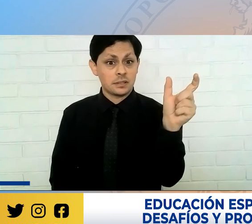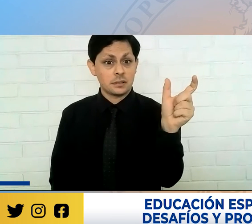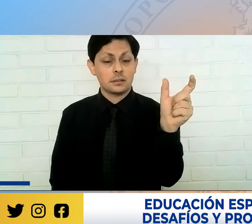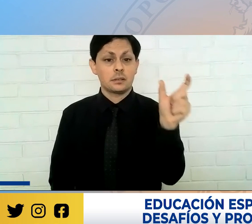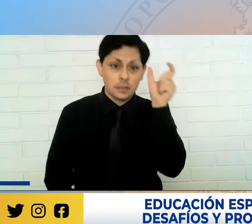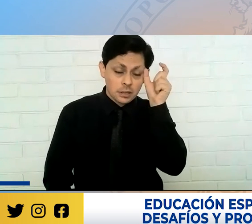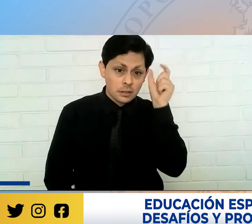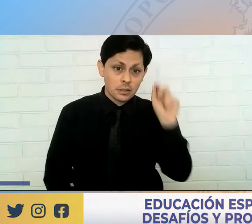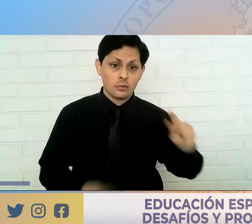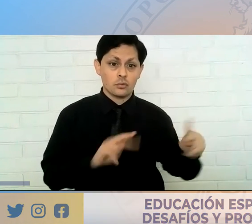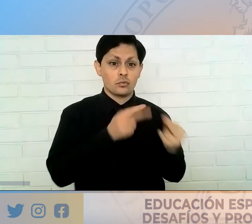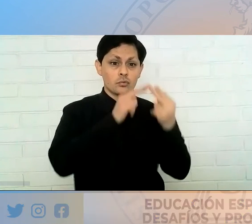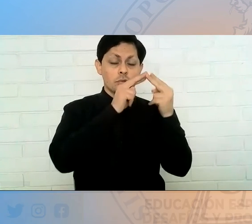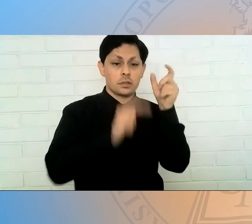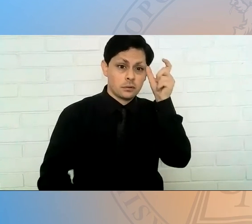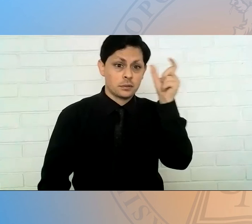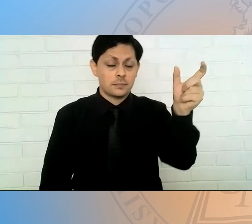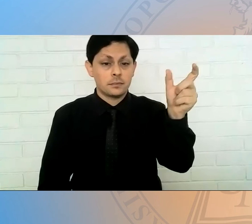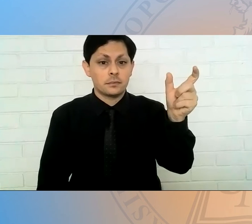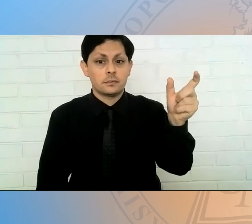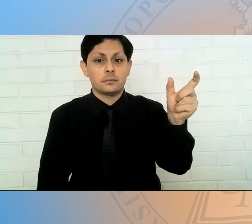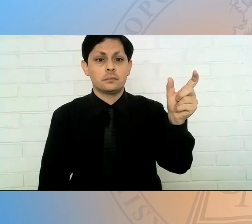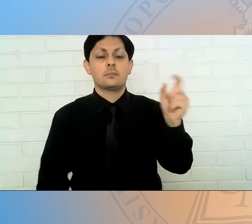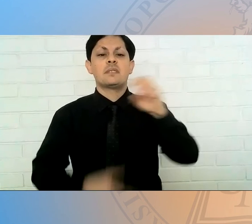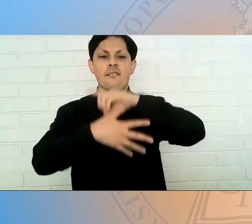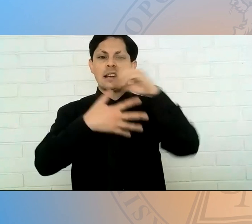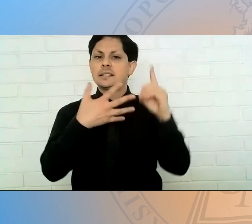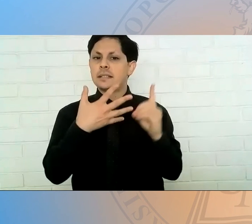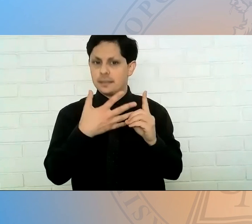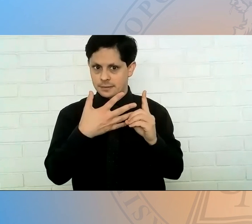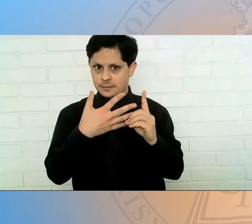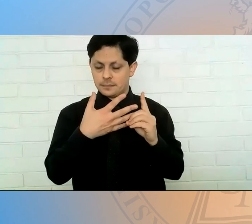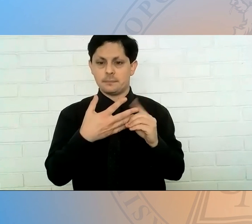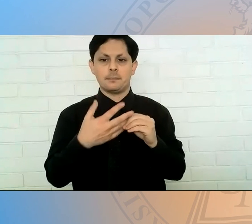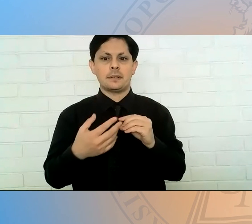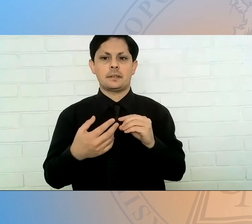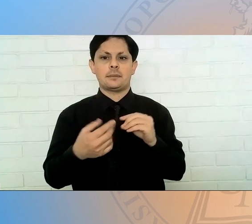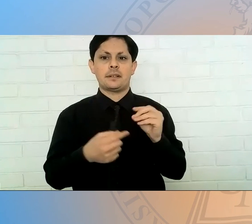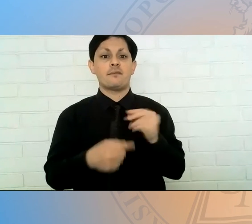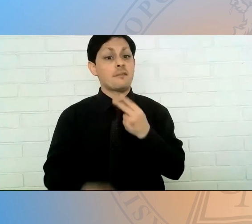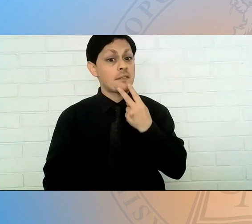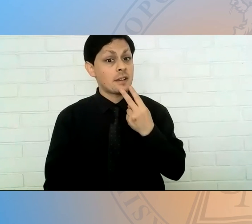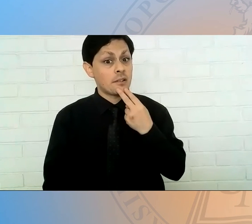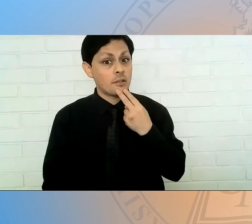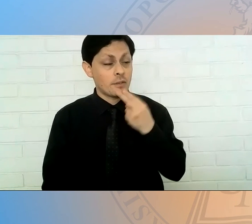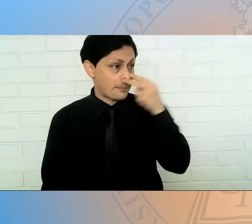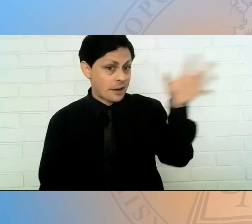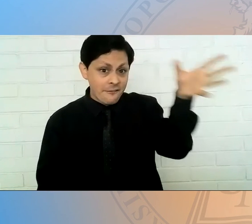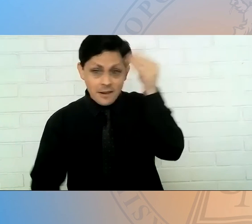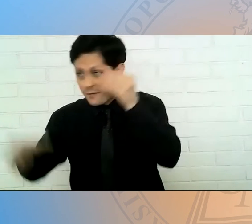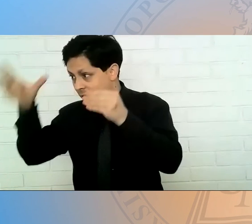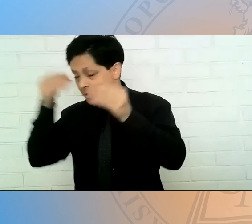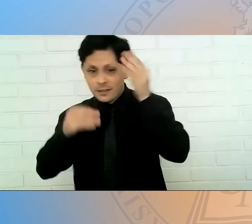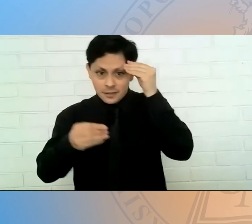del concepto de diversidad, y que tenemos que vivirlo para poder, ¿no es cierto?, de alguna manera darlo a conocer y trabajarlo